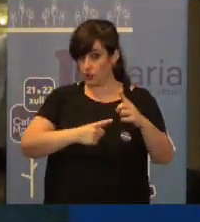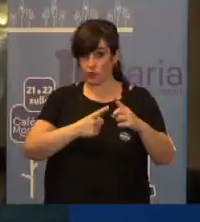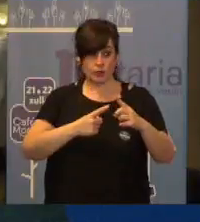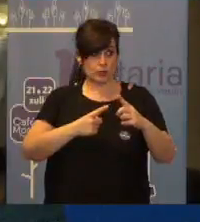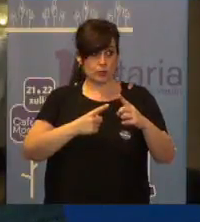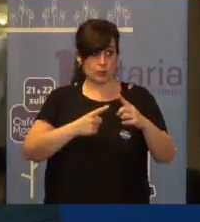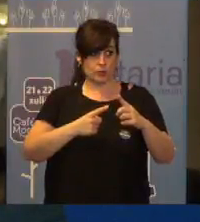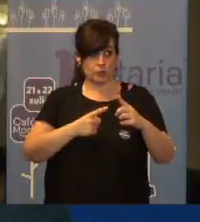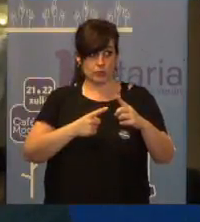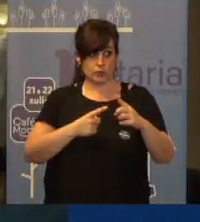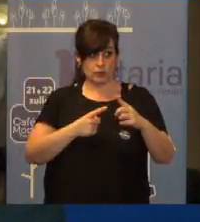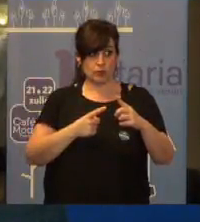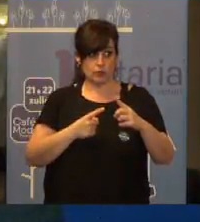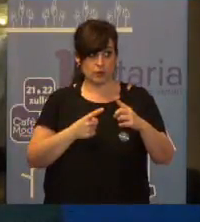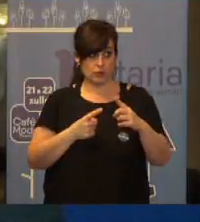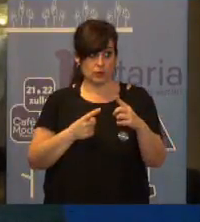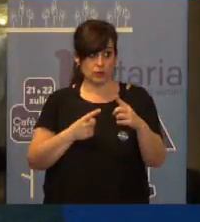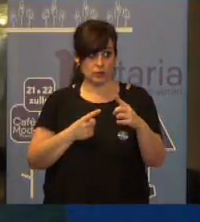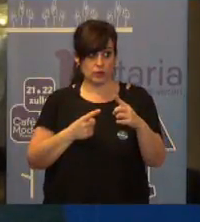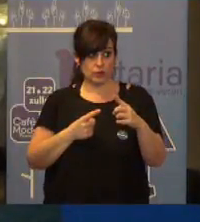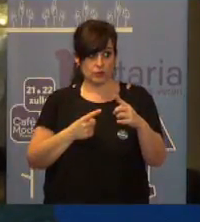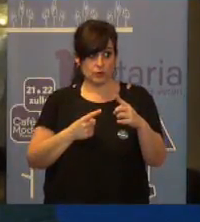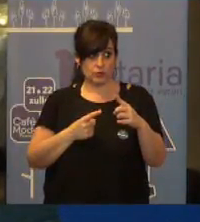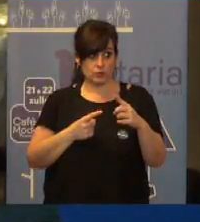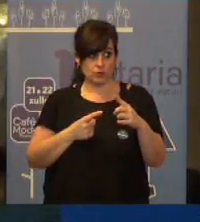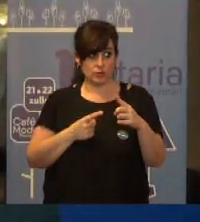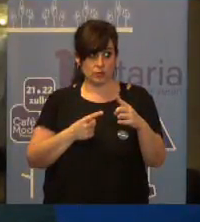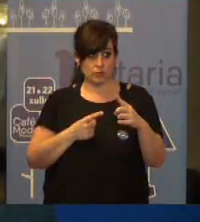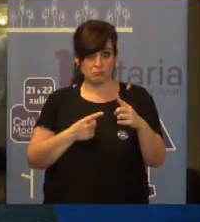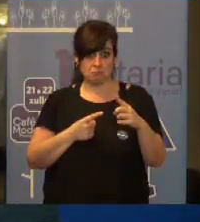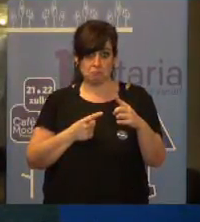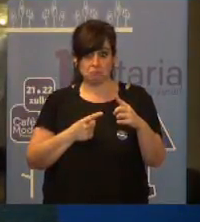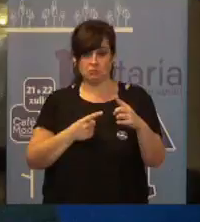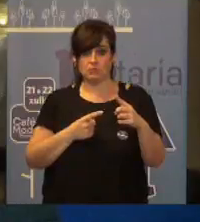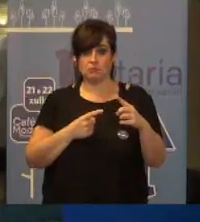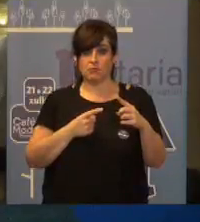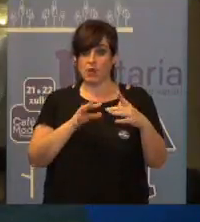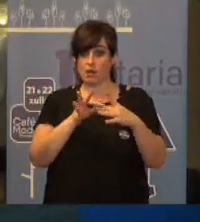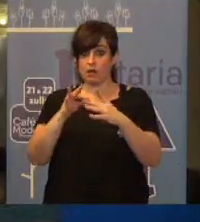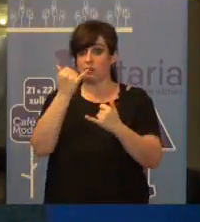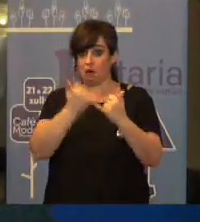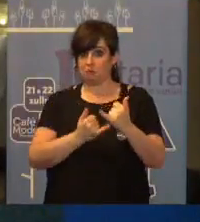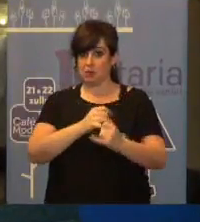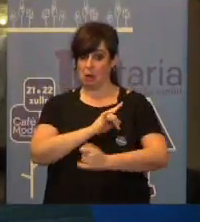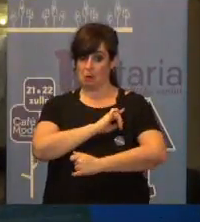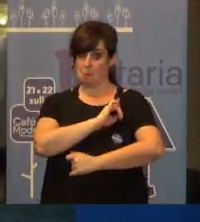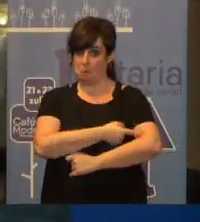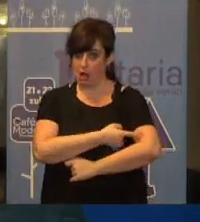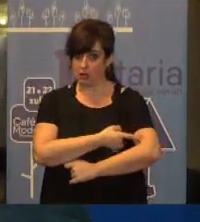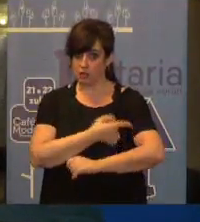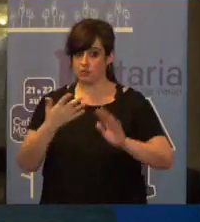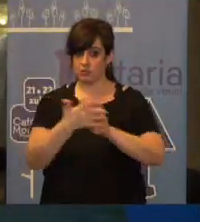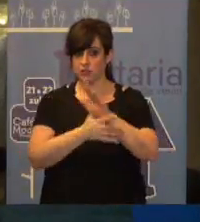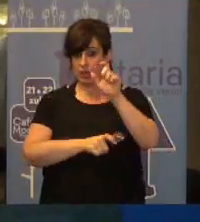unha, porque o home lle botou coraxe, pois a abstención, é